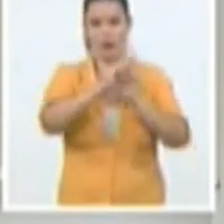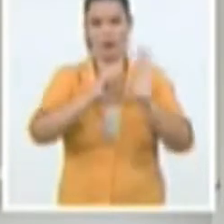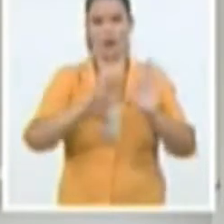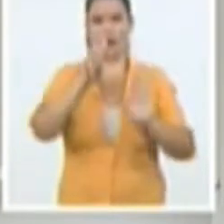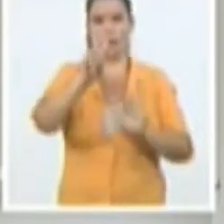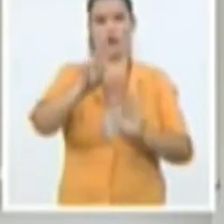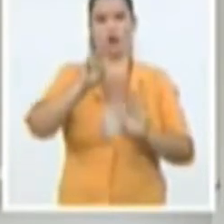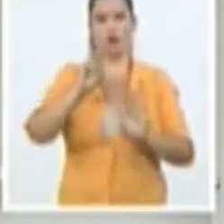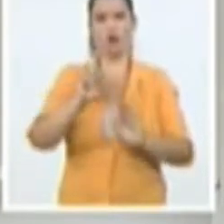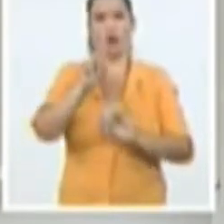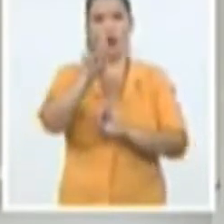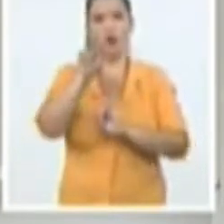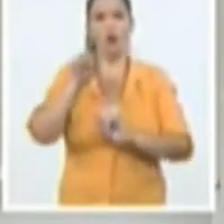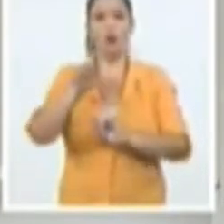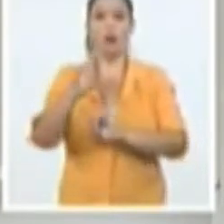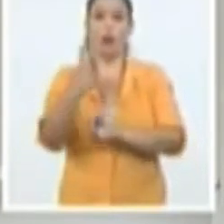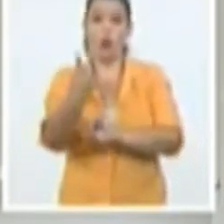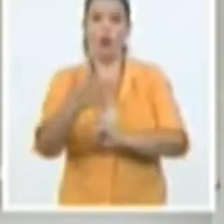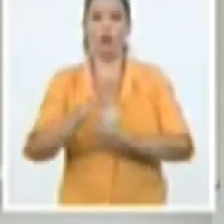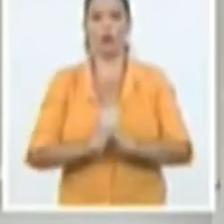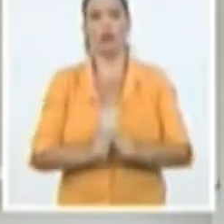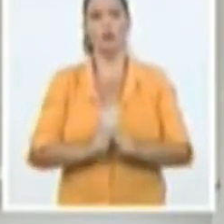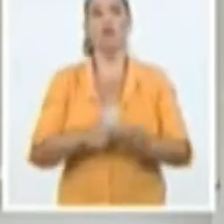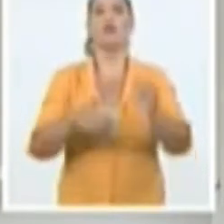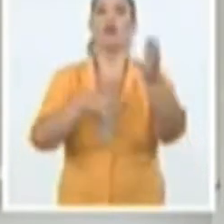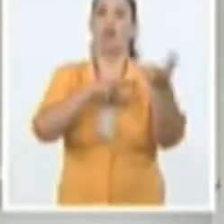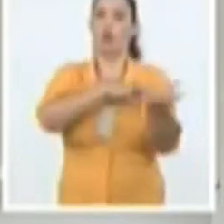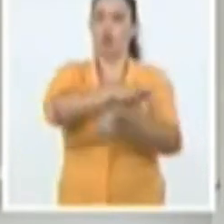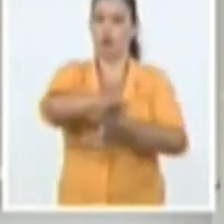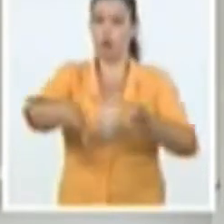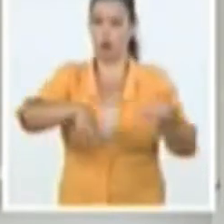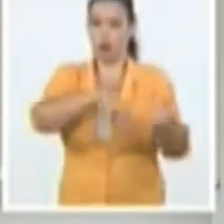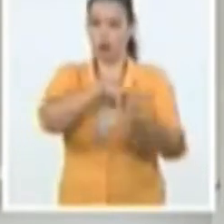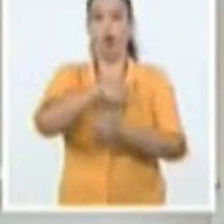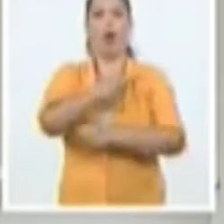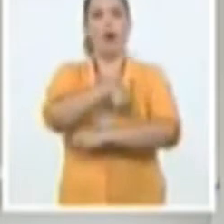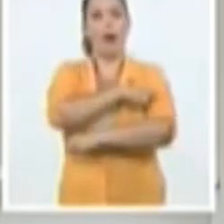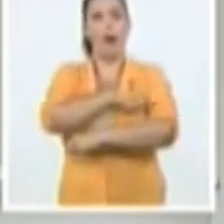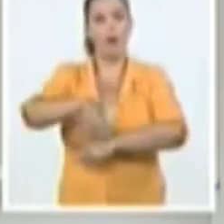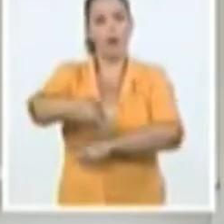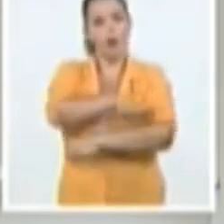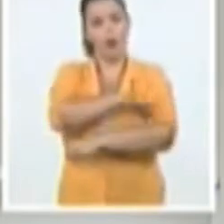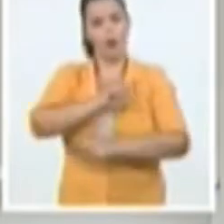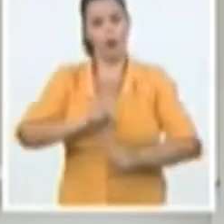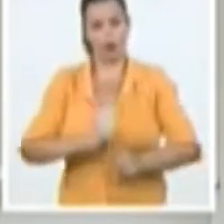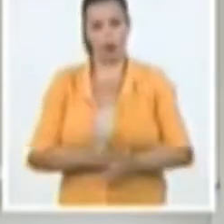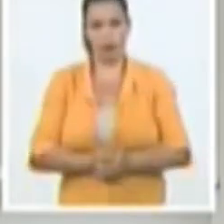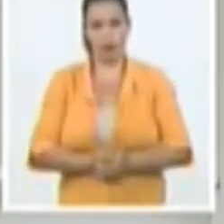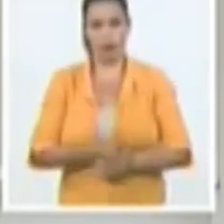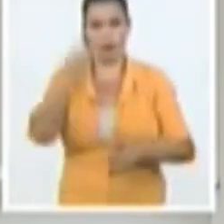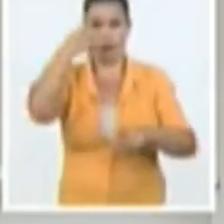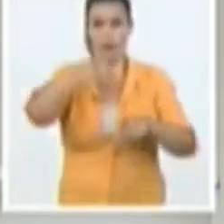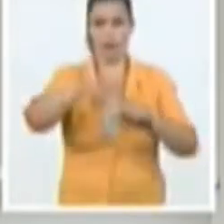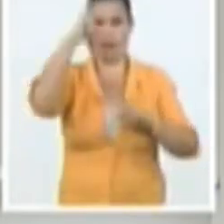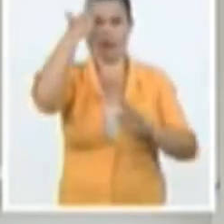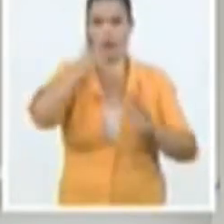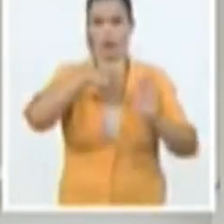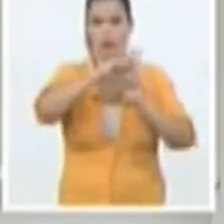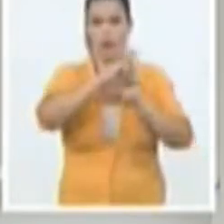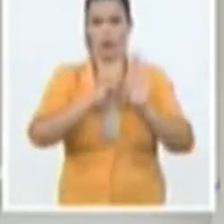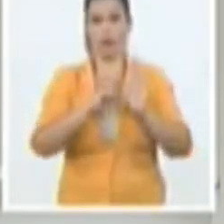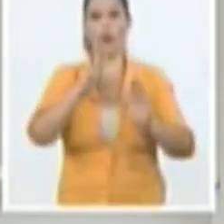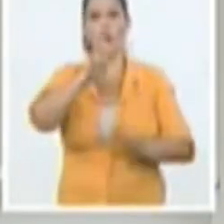201.1 sobre desórdenes públicos, también el artículo